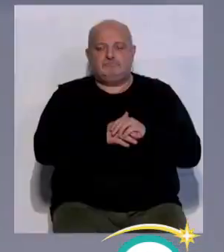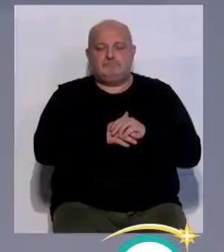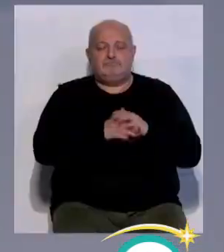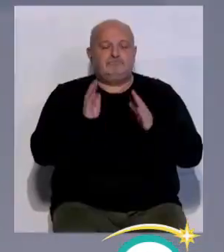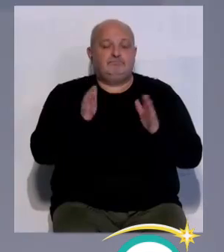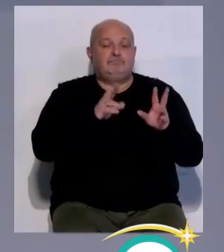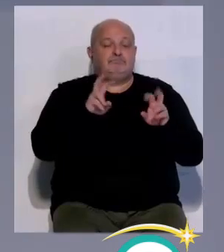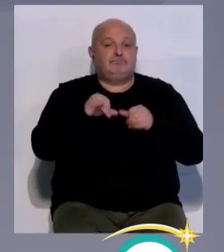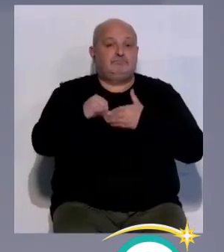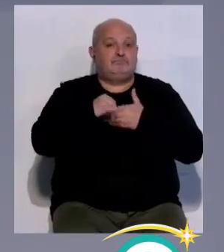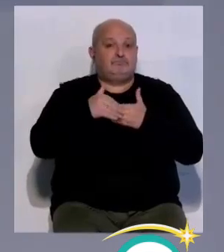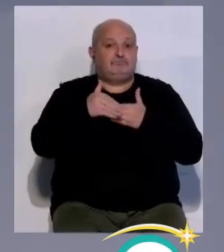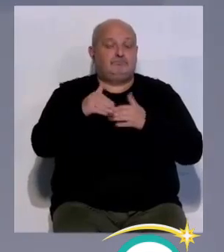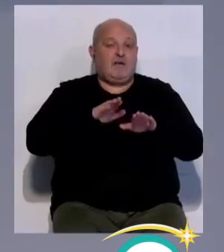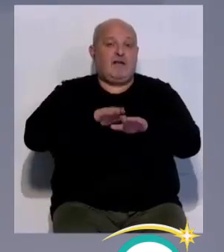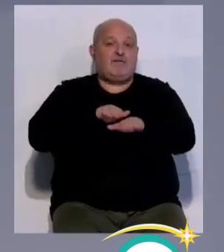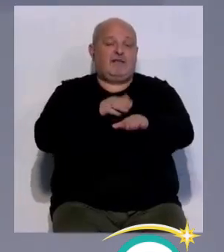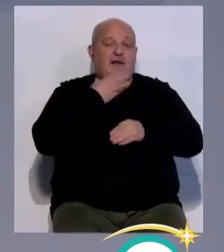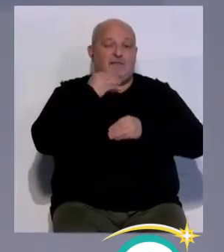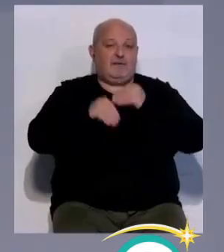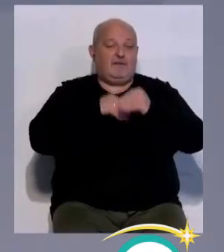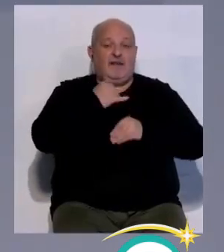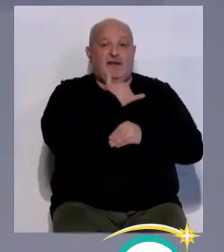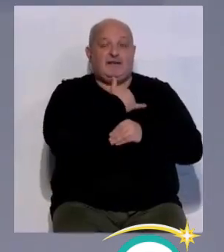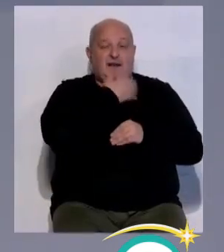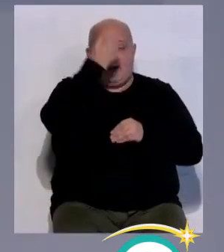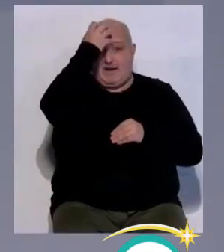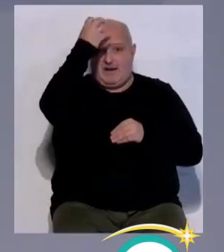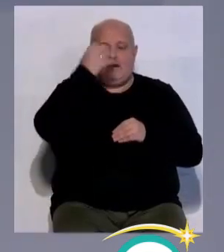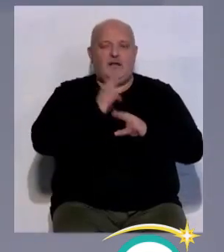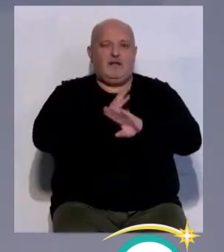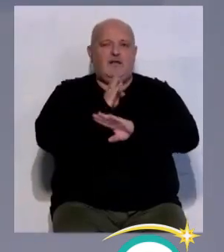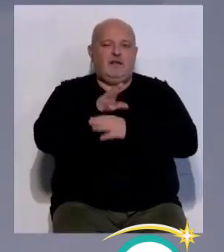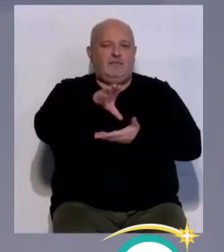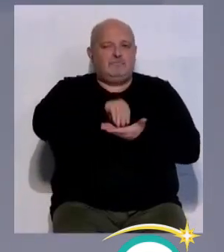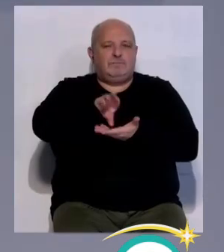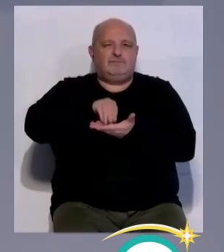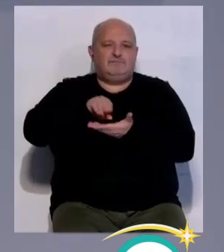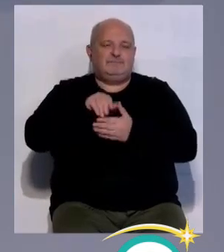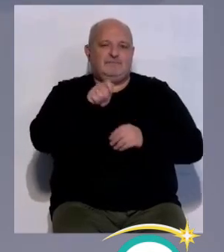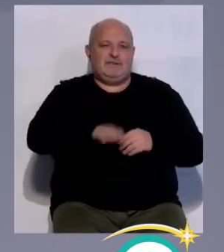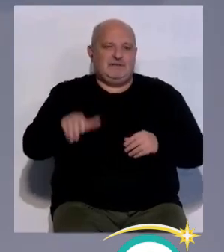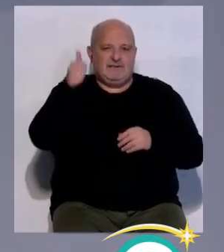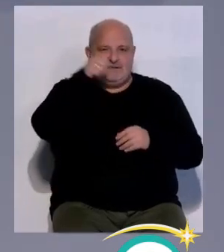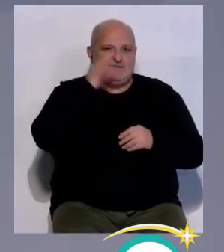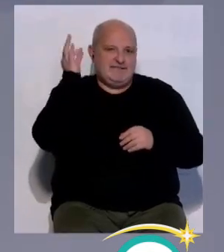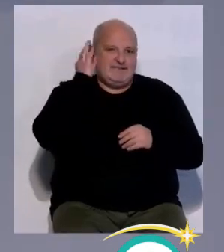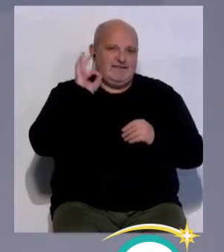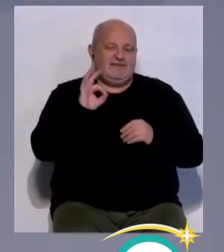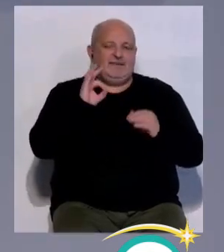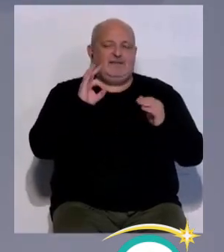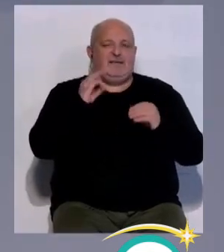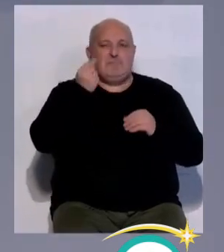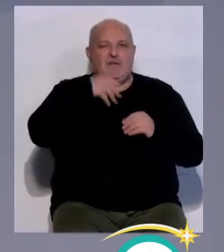Y a las puertas de la Gran Cabalgata de la Ilusión, el cartero real recibe las misivas de los niños y niñas gaditanos y gaditanas en